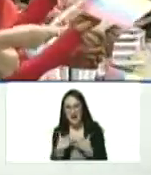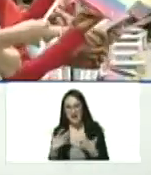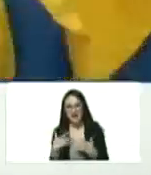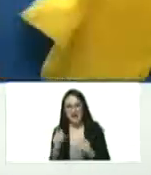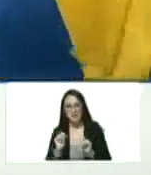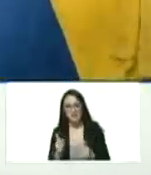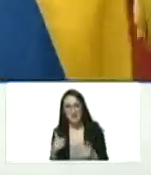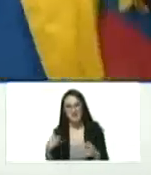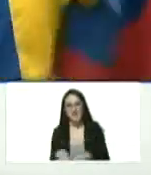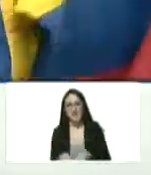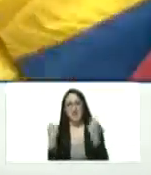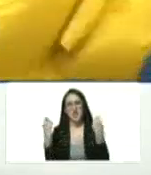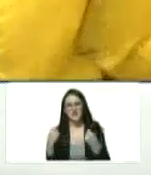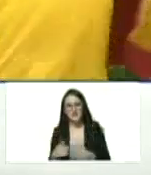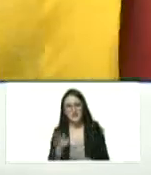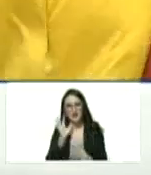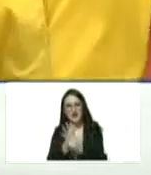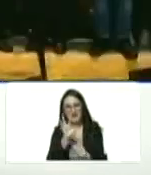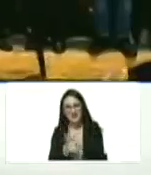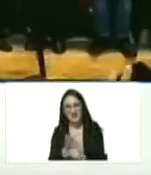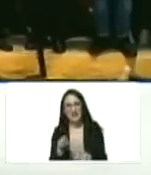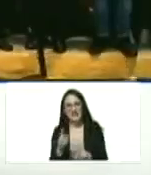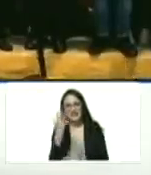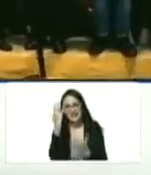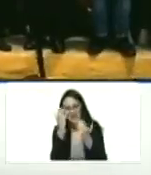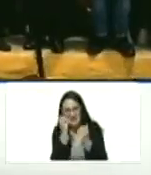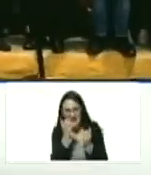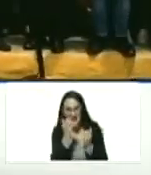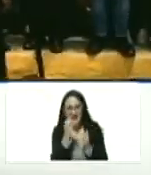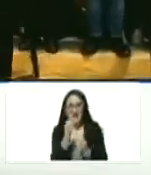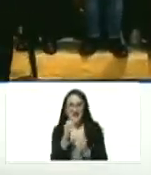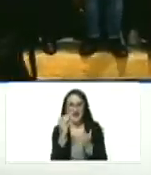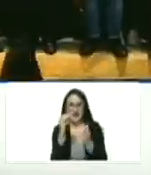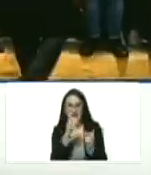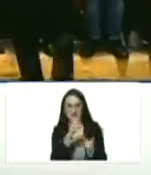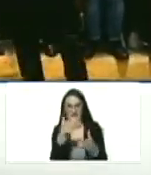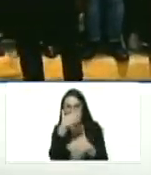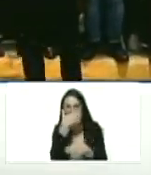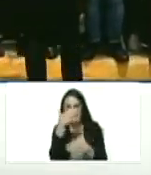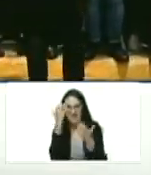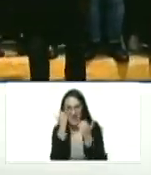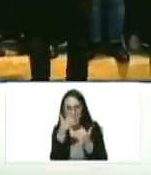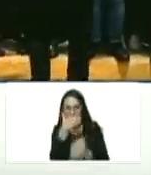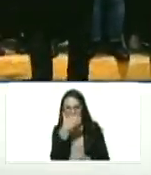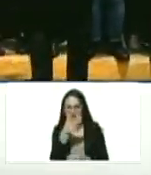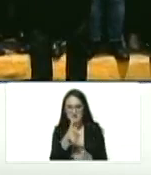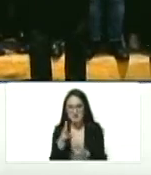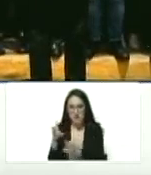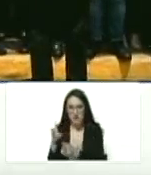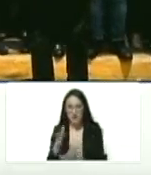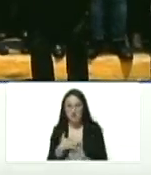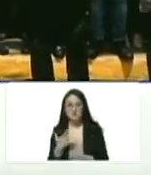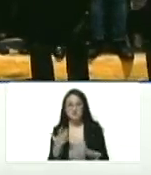la violencia, el terrorismo a nuestro país, yo sabía que más temprano que tarde este